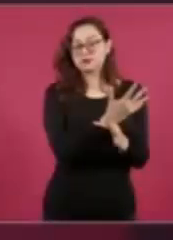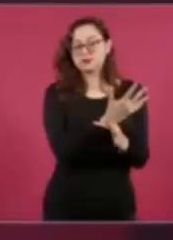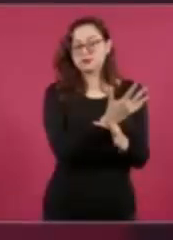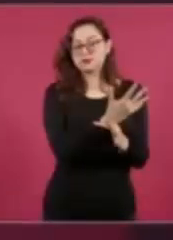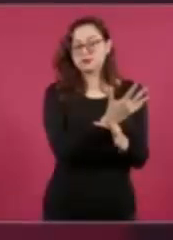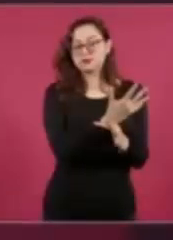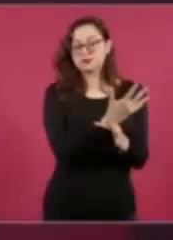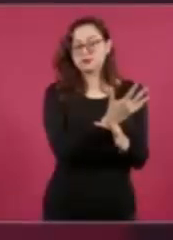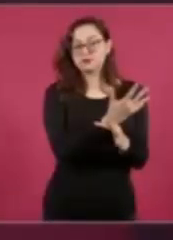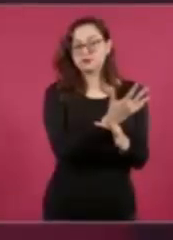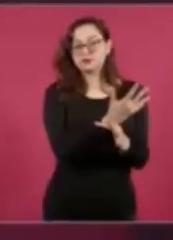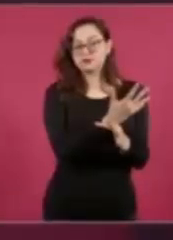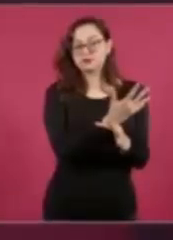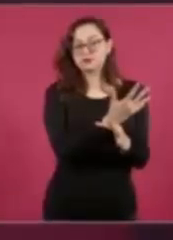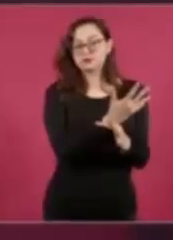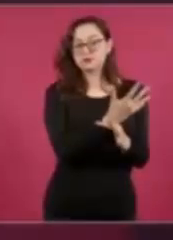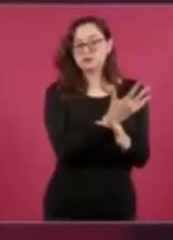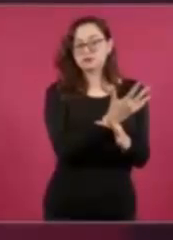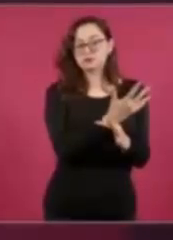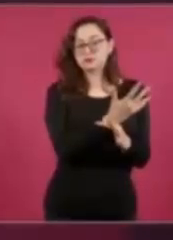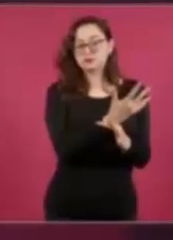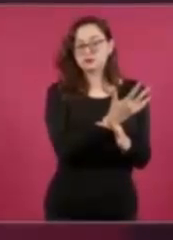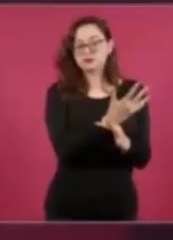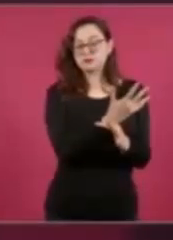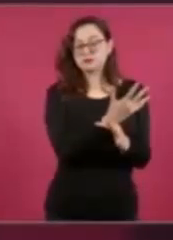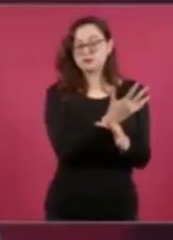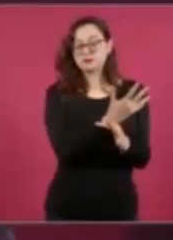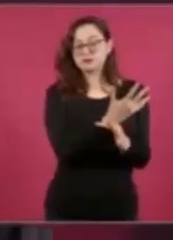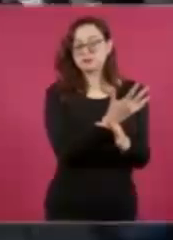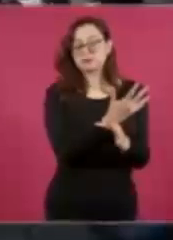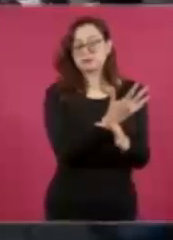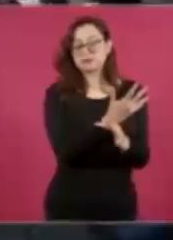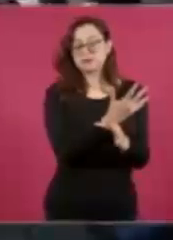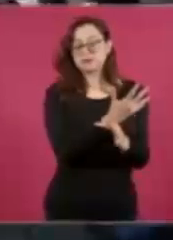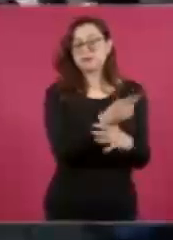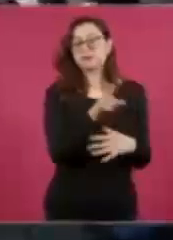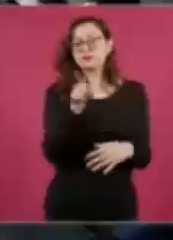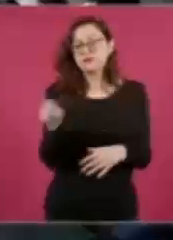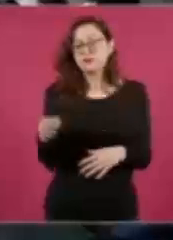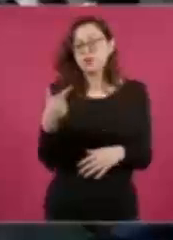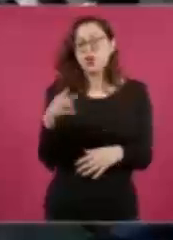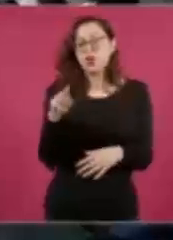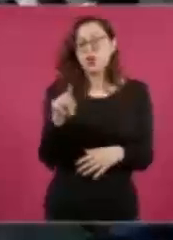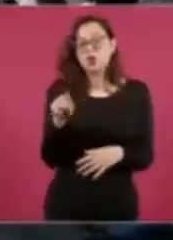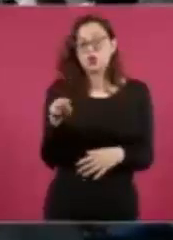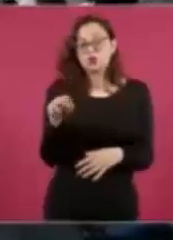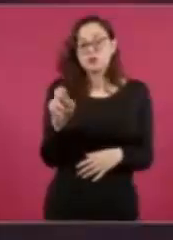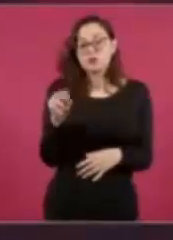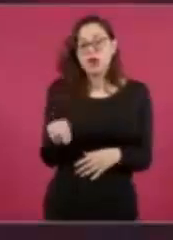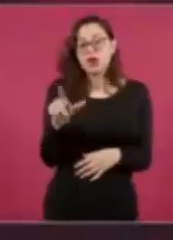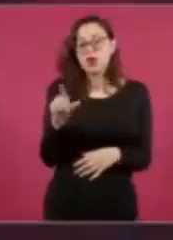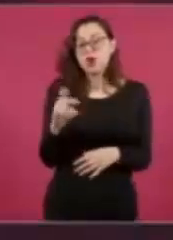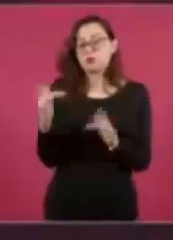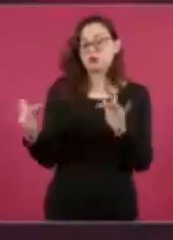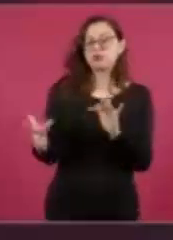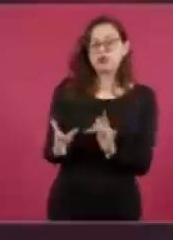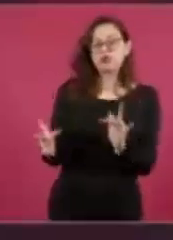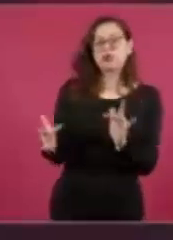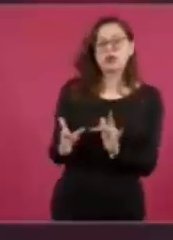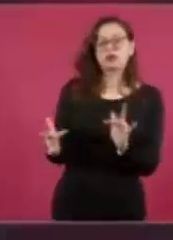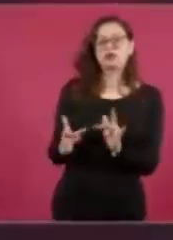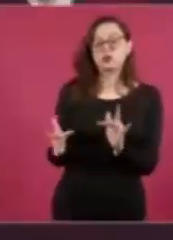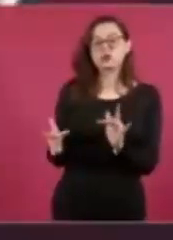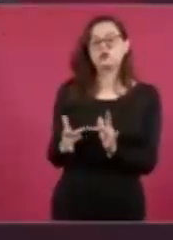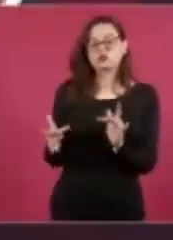que había un elemento de la Policía Judicial que dice, de acuerdo a esta versión del Mayo